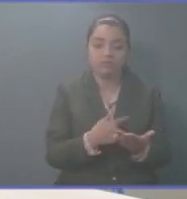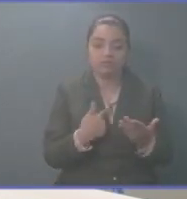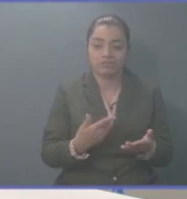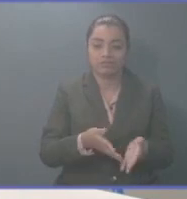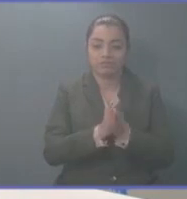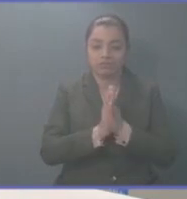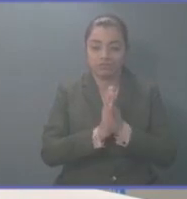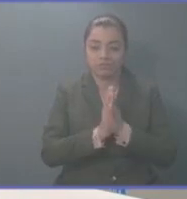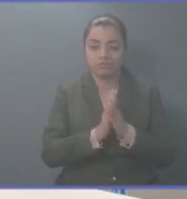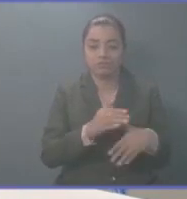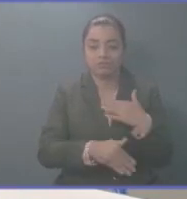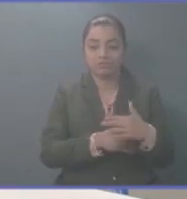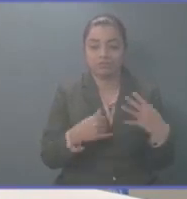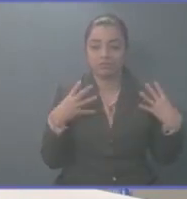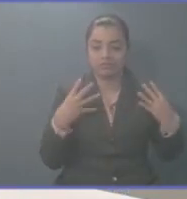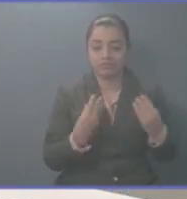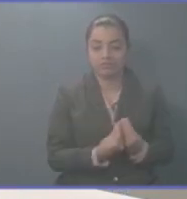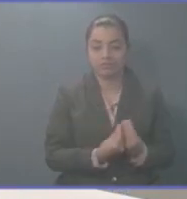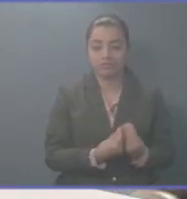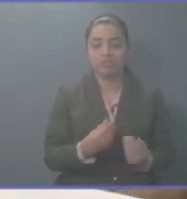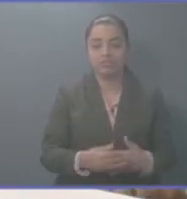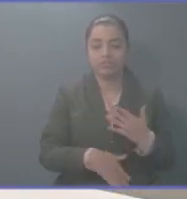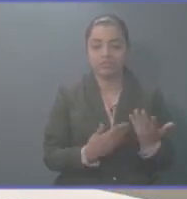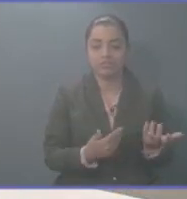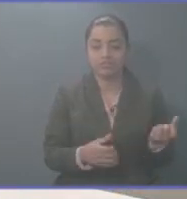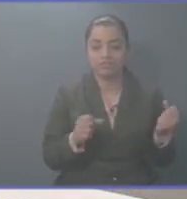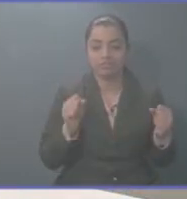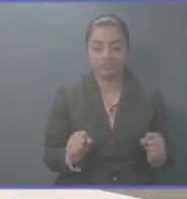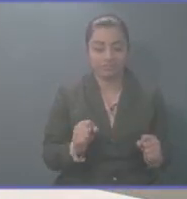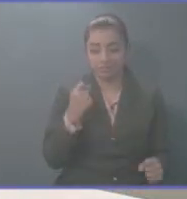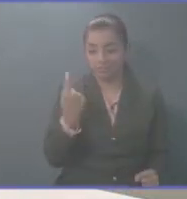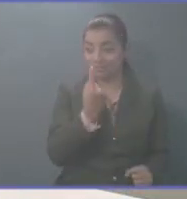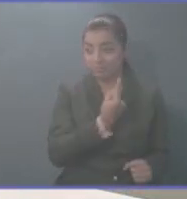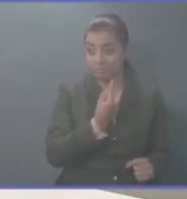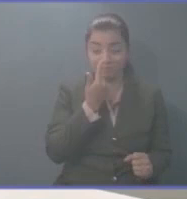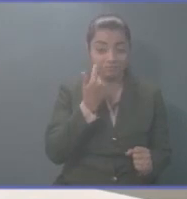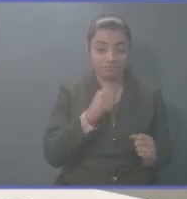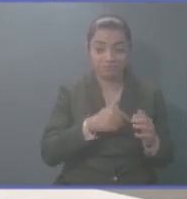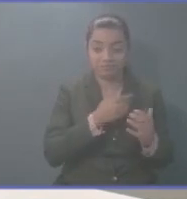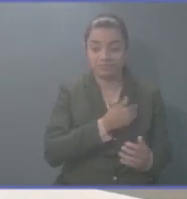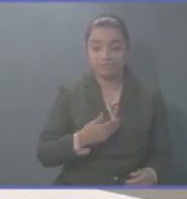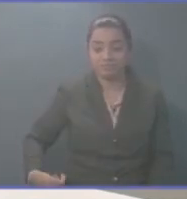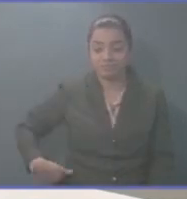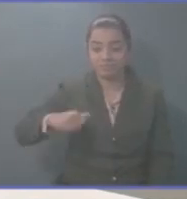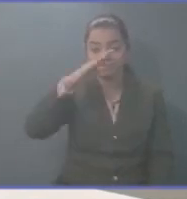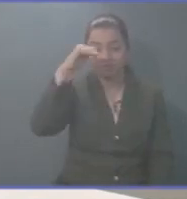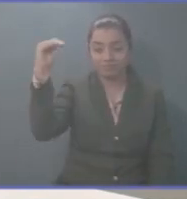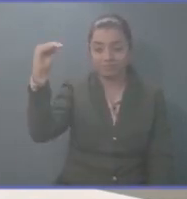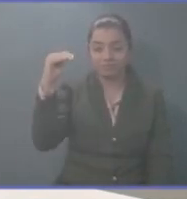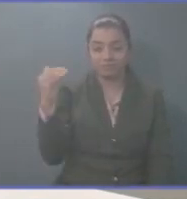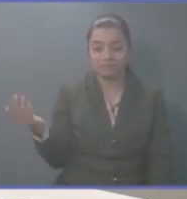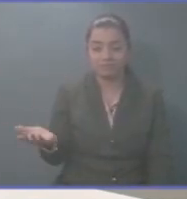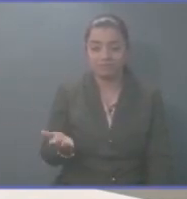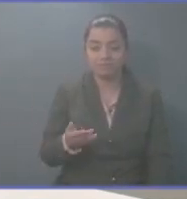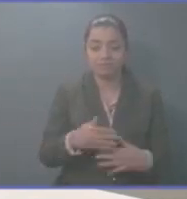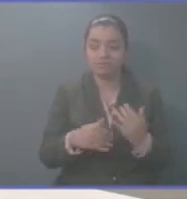que llame a la armonía social y a la paz. Ahora, tú hablabas de personajes externos al presidente que están azozando a la